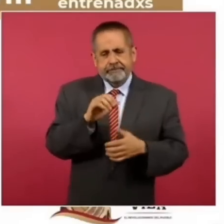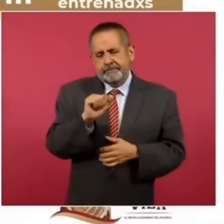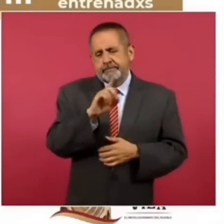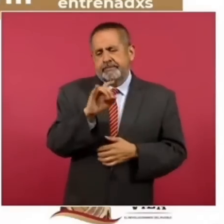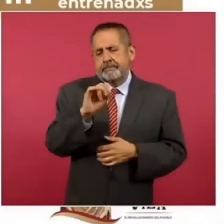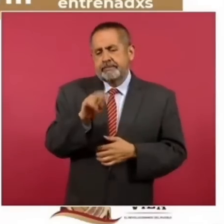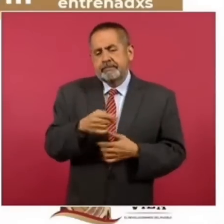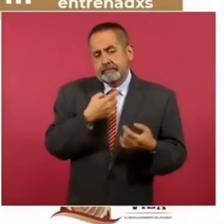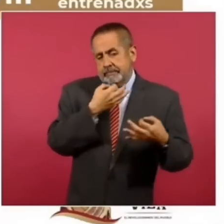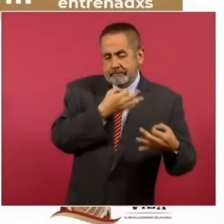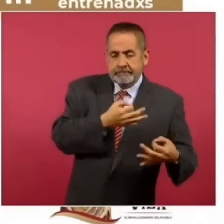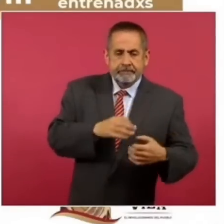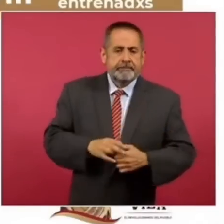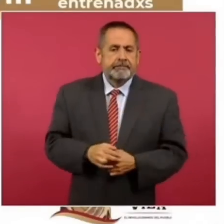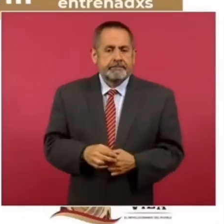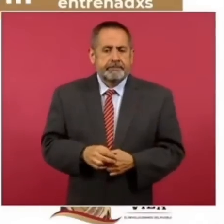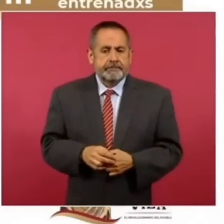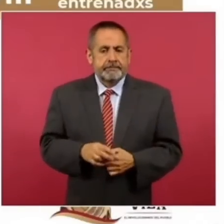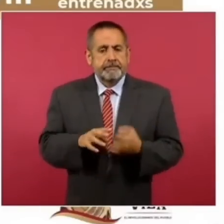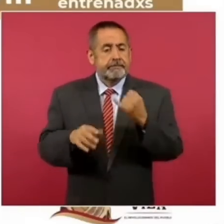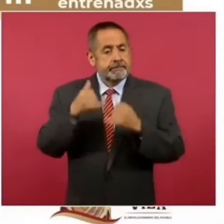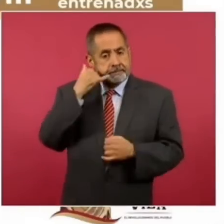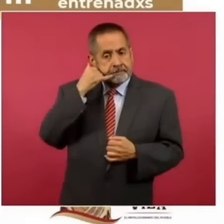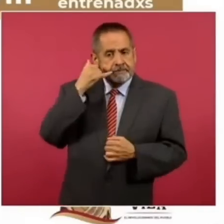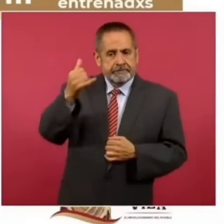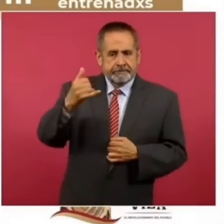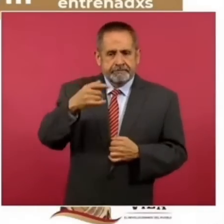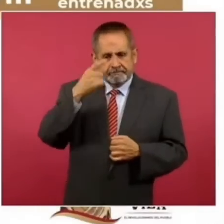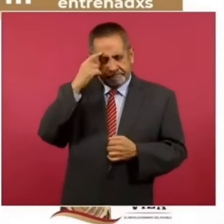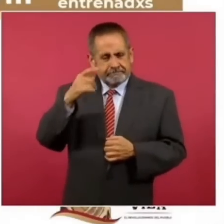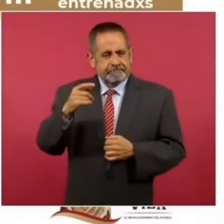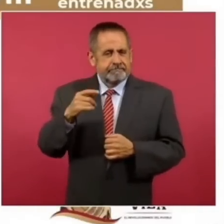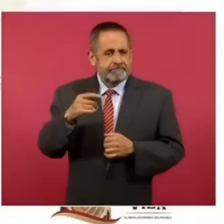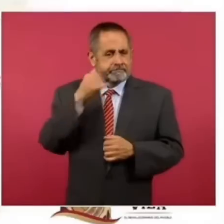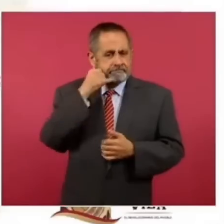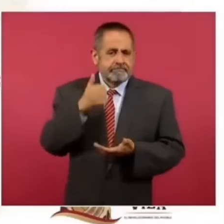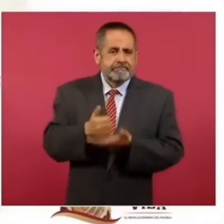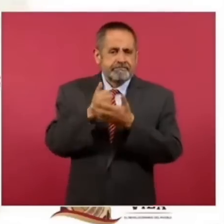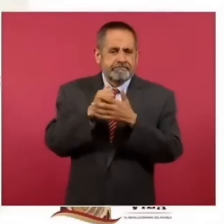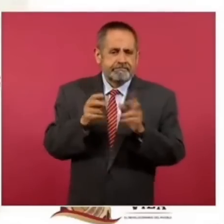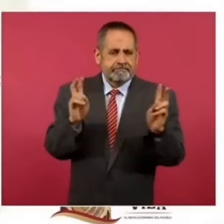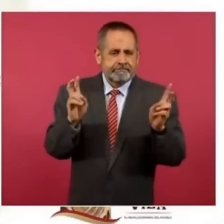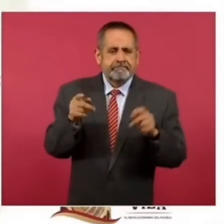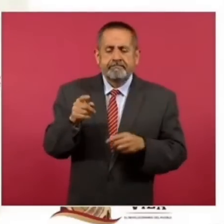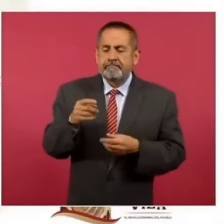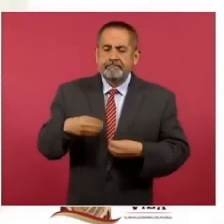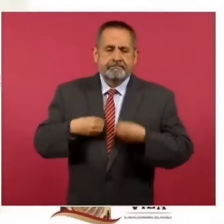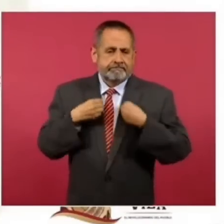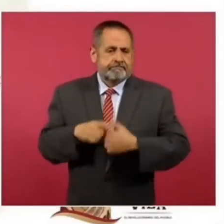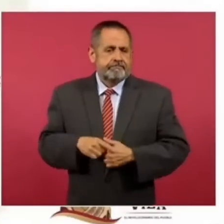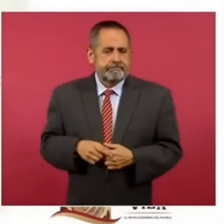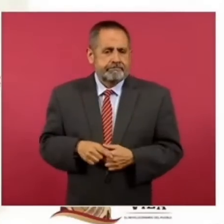último es recordarles la línea de la vida, también es útil para esta adicción al tabaco,